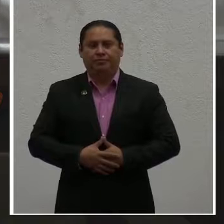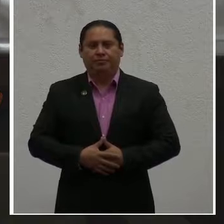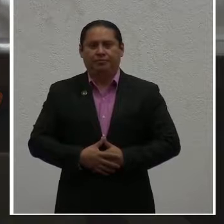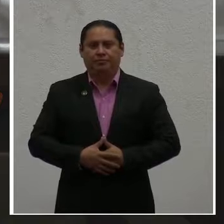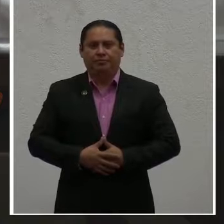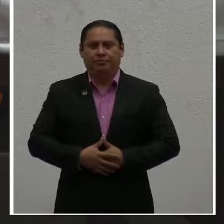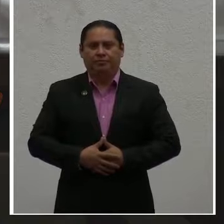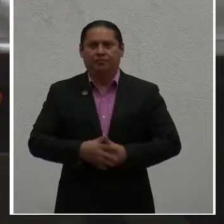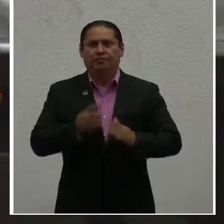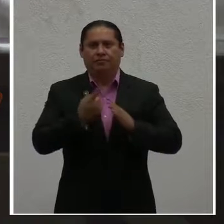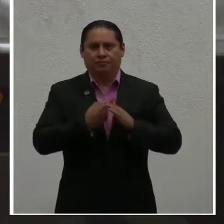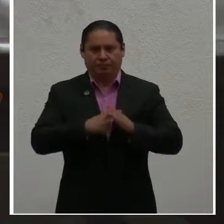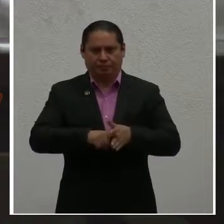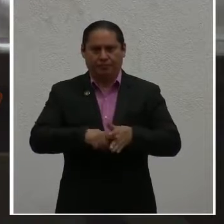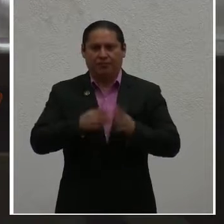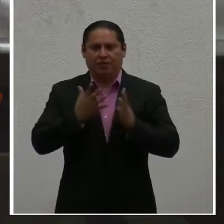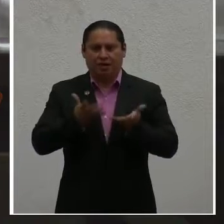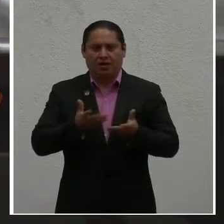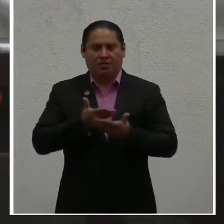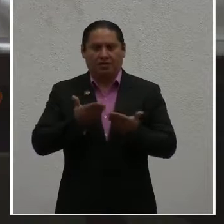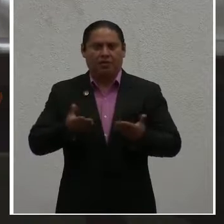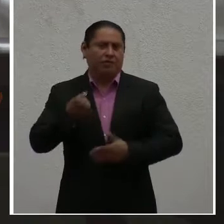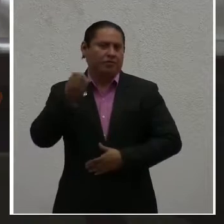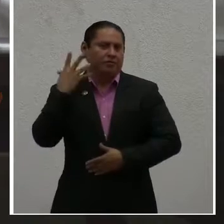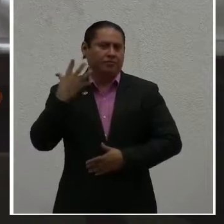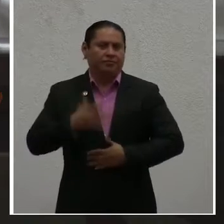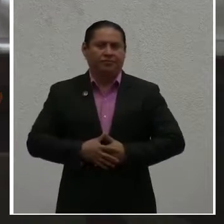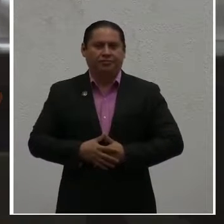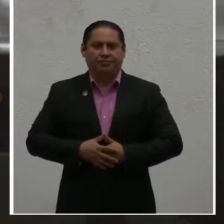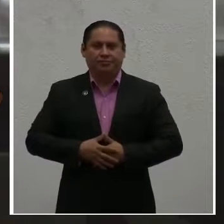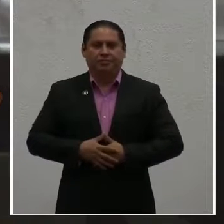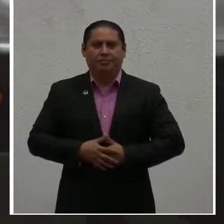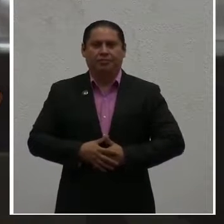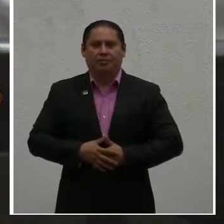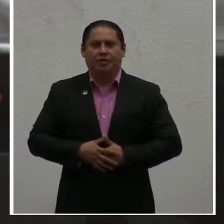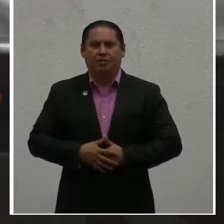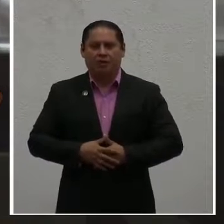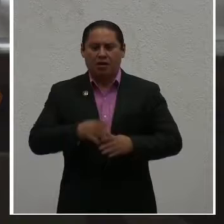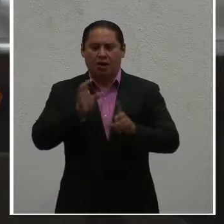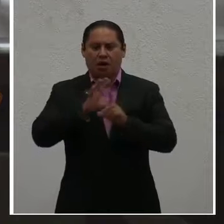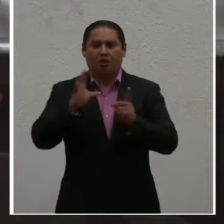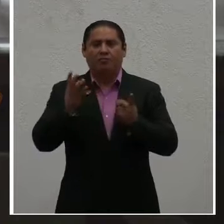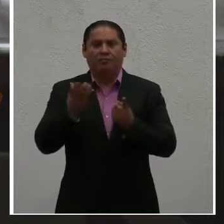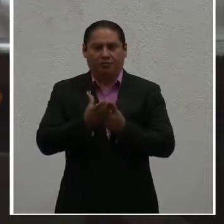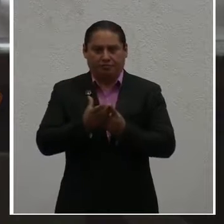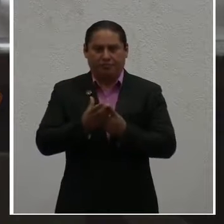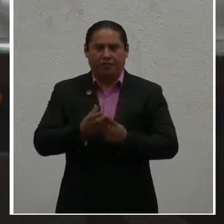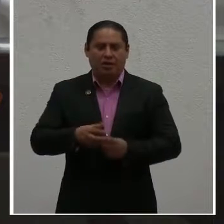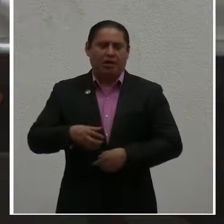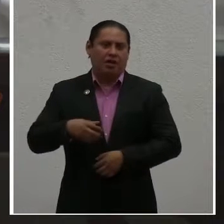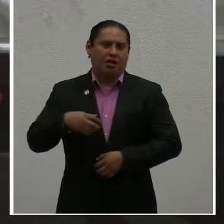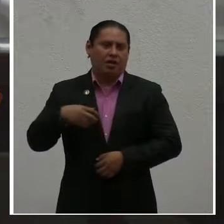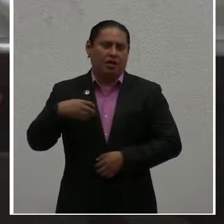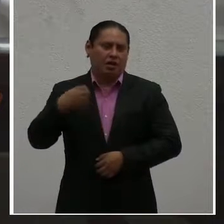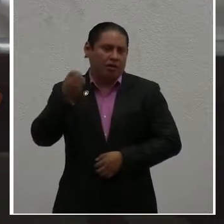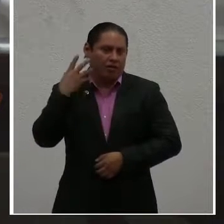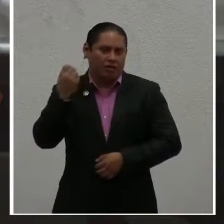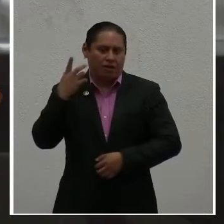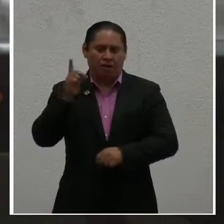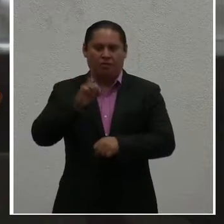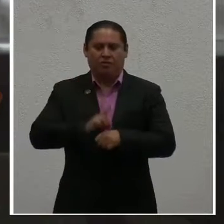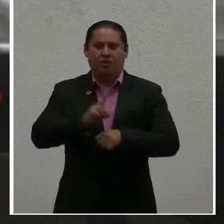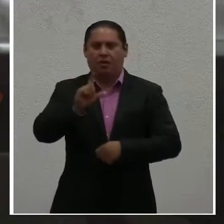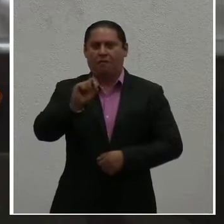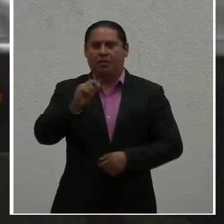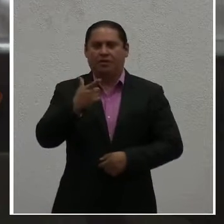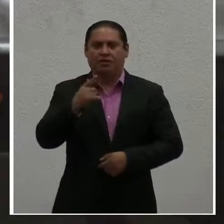Vamos a dar inicio con nuestra sesión. Honorable Asamblea, la Comisión Permanente en sesión ordinaria, celebrada el día